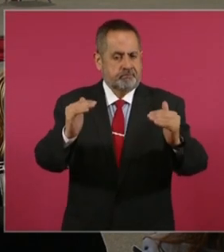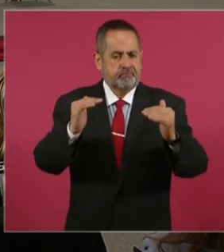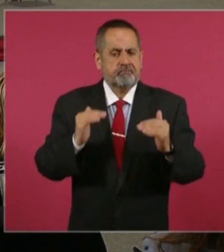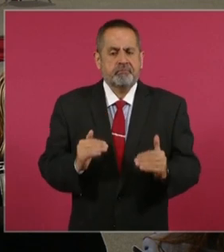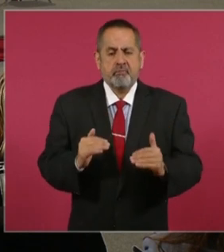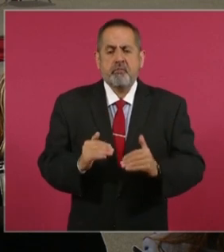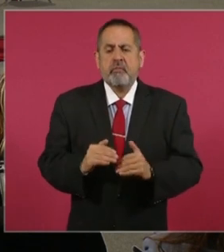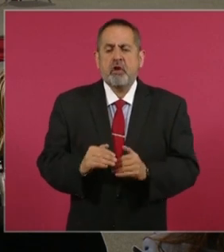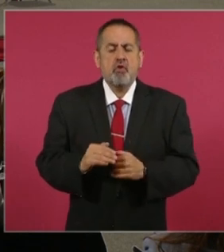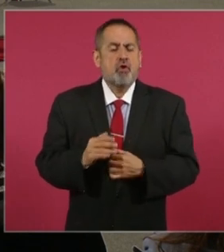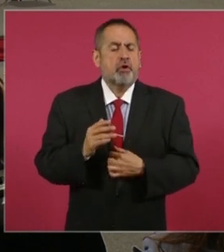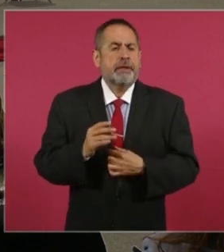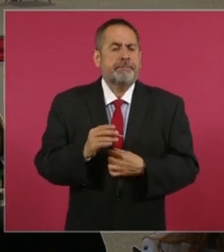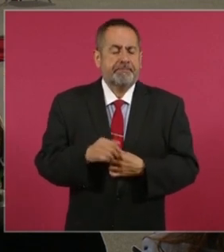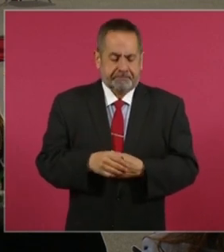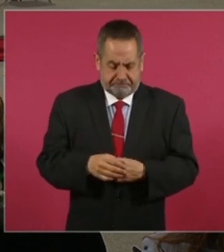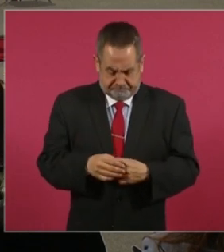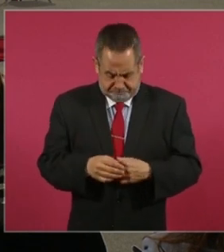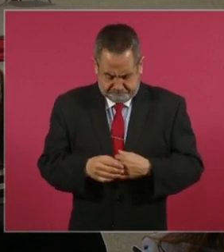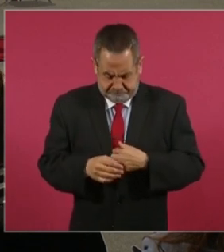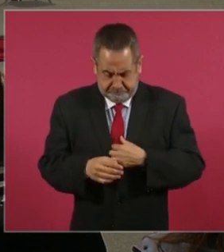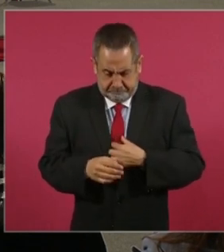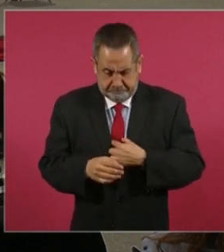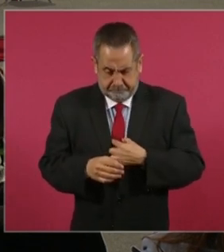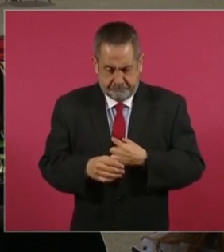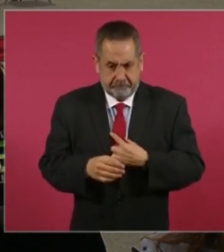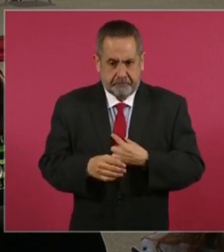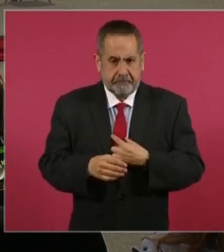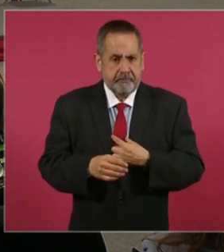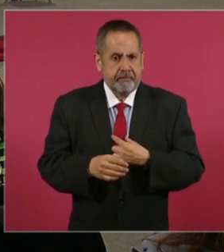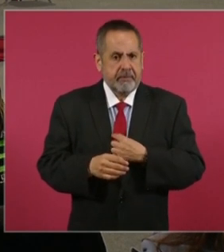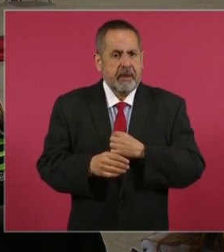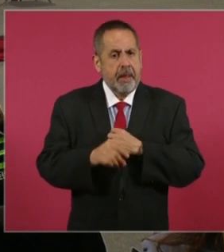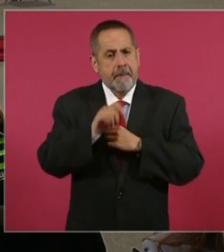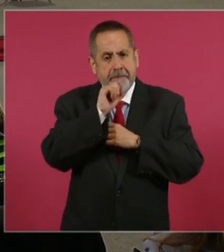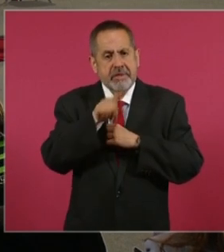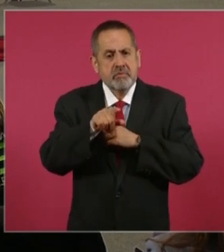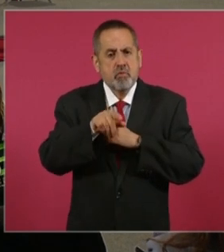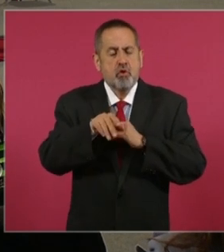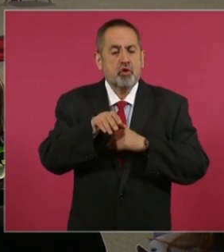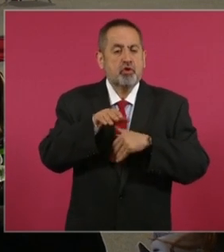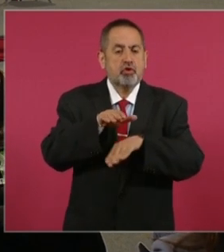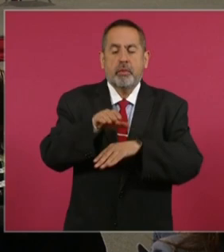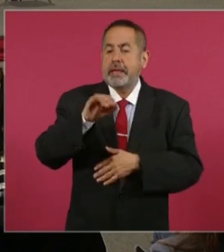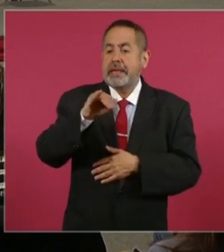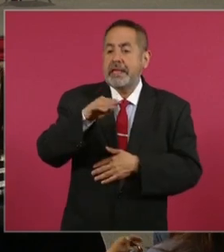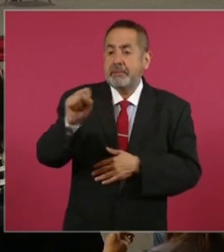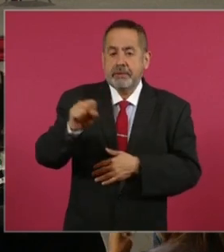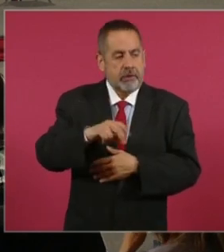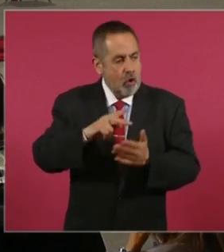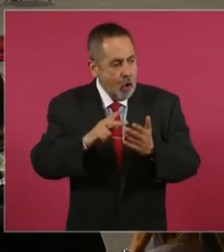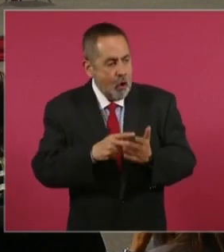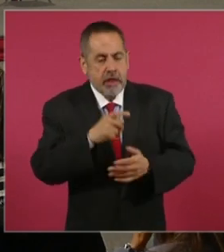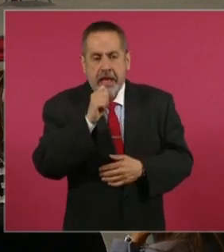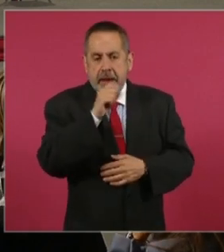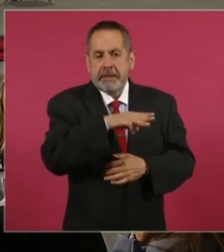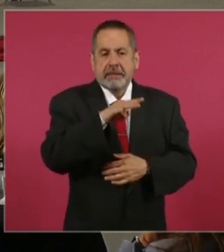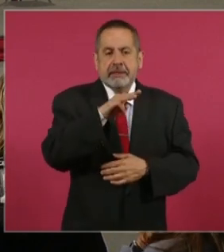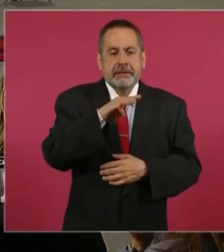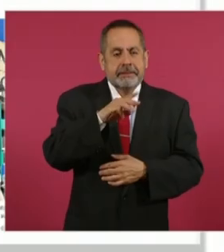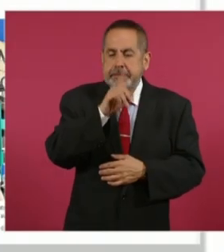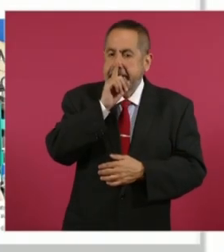porque tenemos otra de Reforma sobre el IMSS. Vuelven a mentir sobre tratamientos